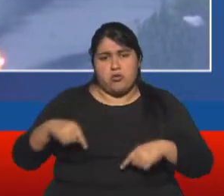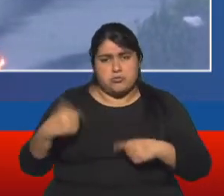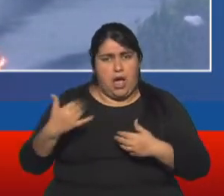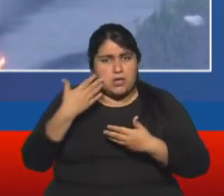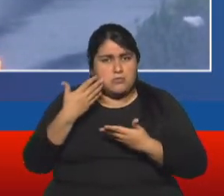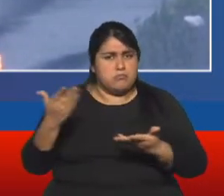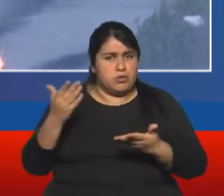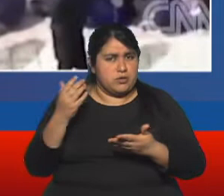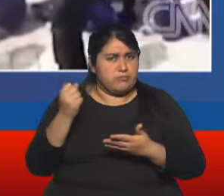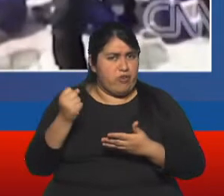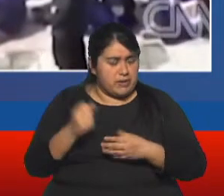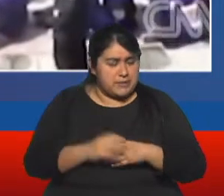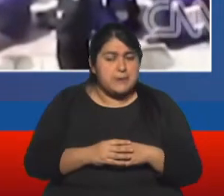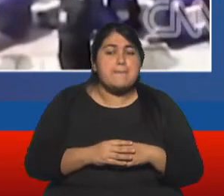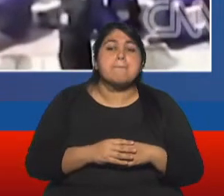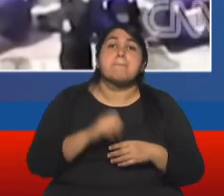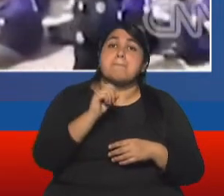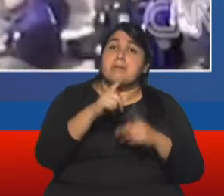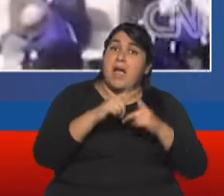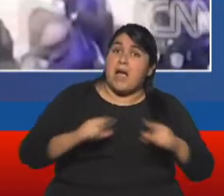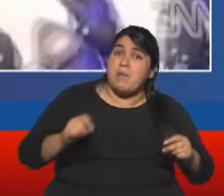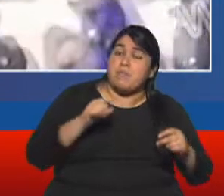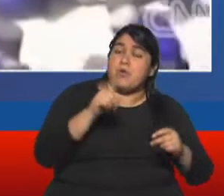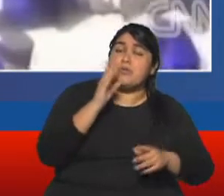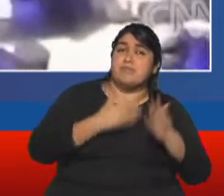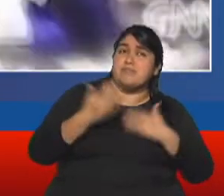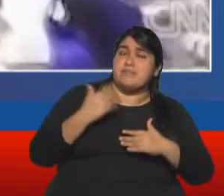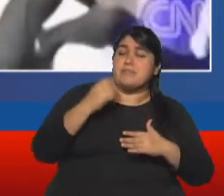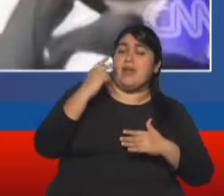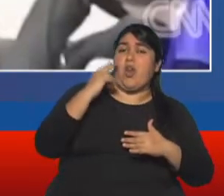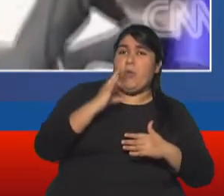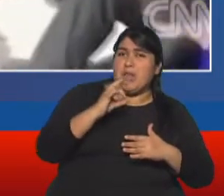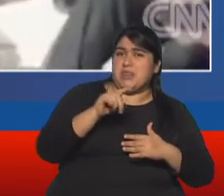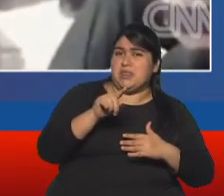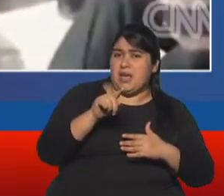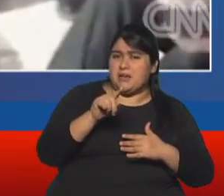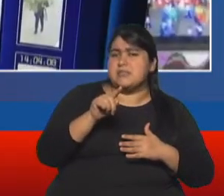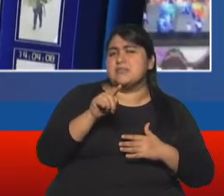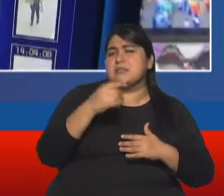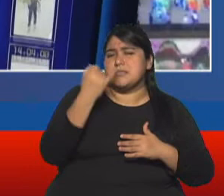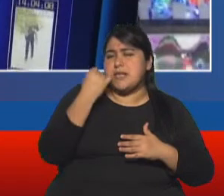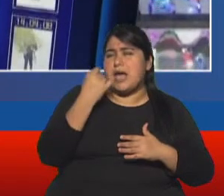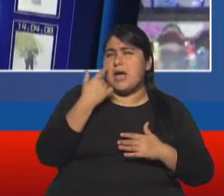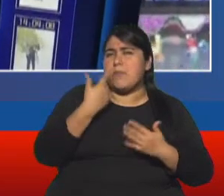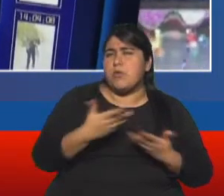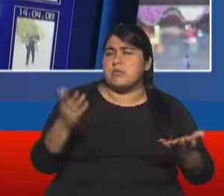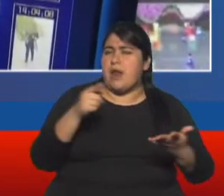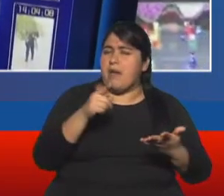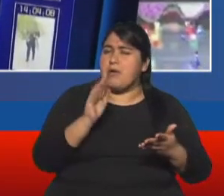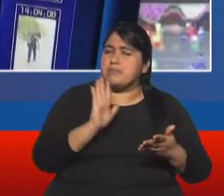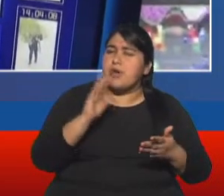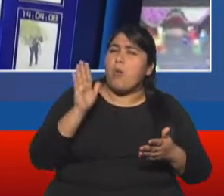En el Libro Blanco de la Defensa de Japón, ya a principios de los 90, ya planteaba la hipótesis de la amenaza